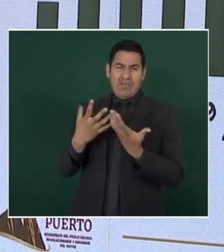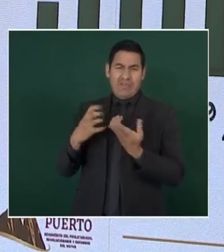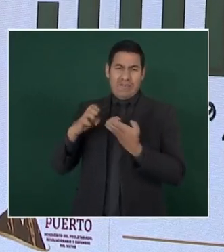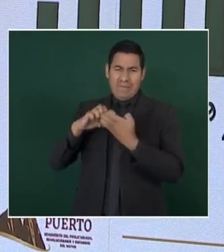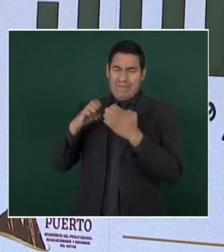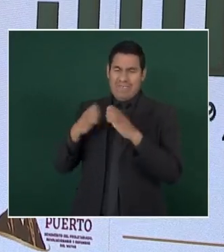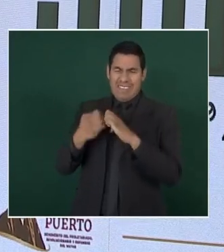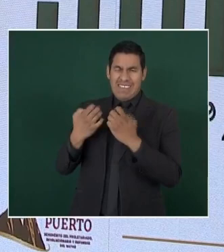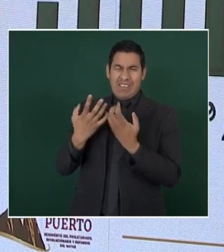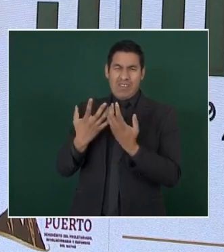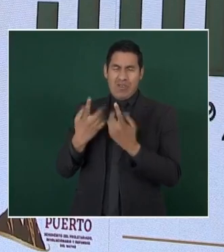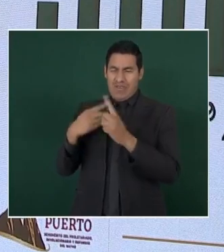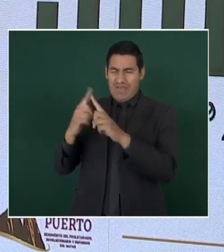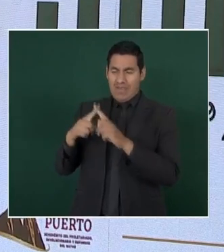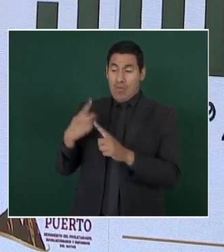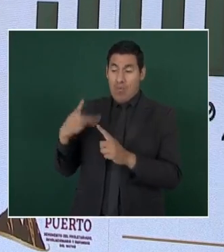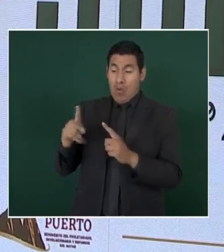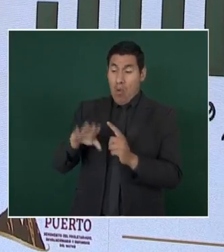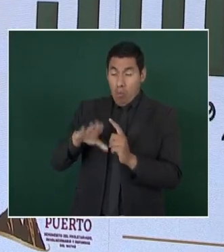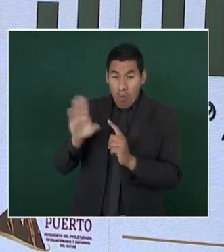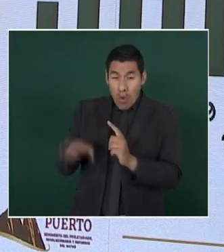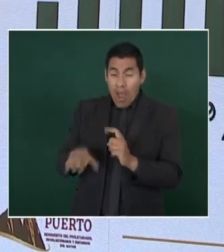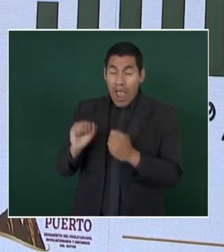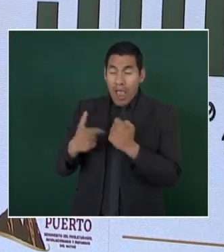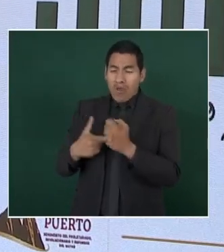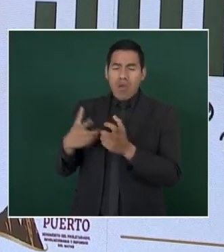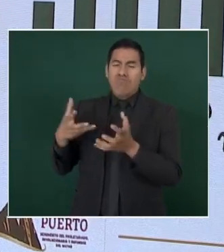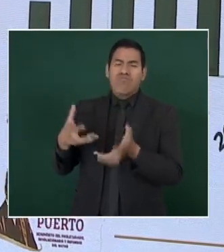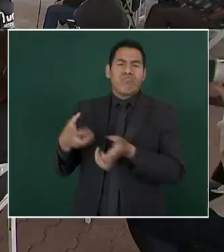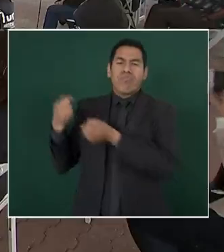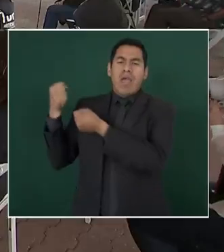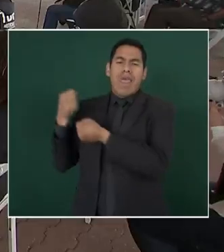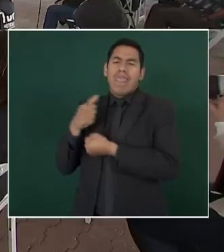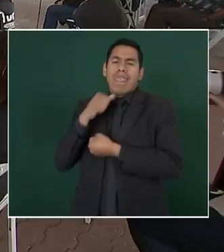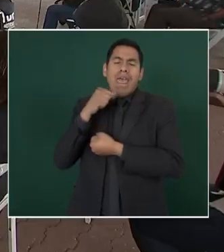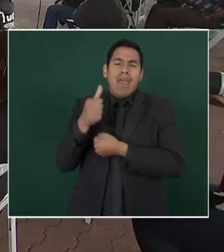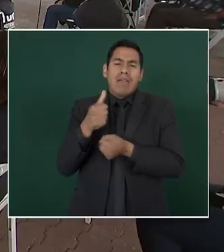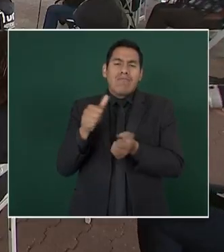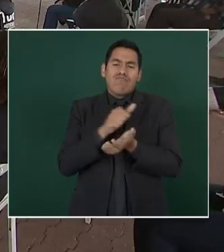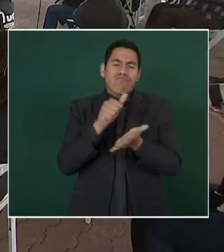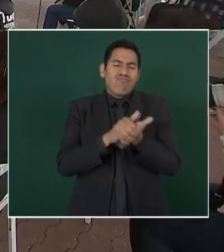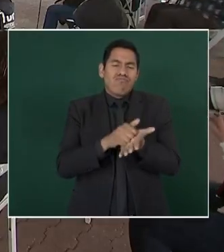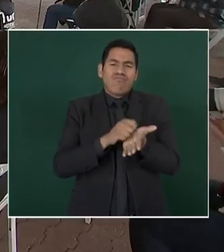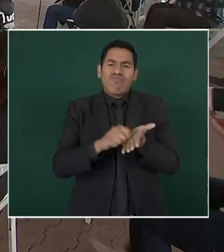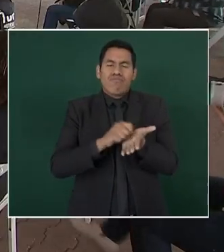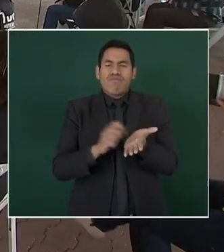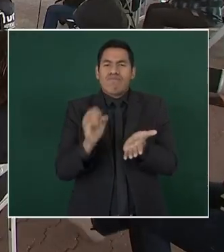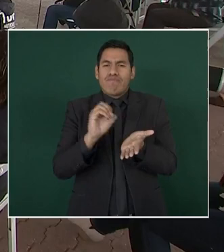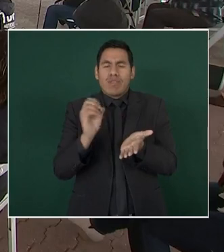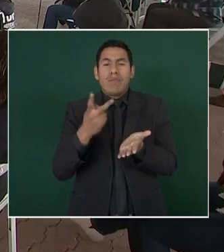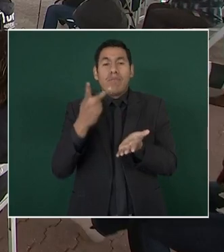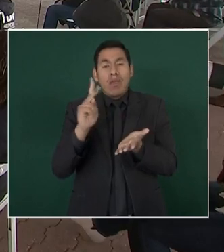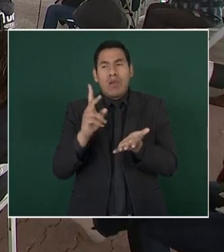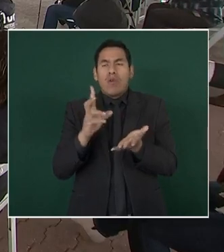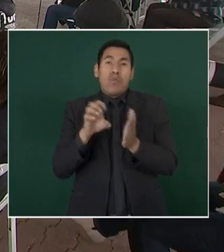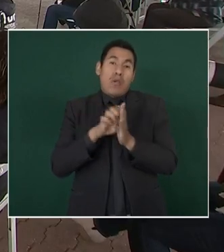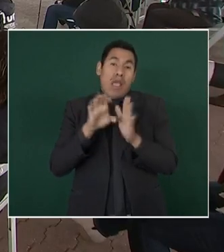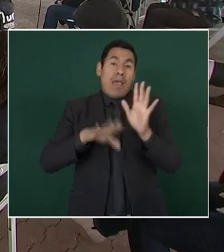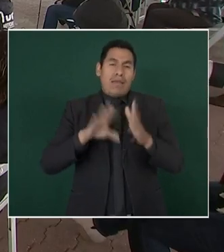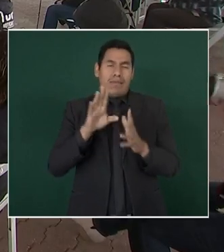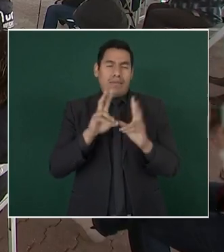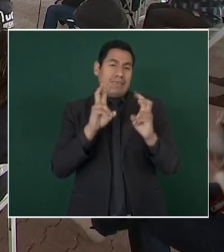muertos, pero por lo general, tanto en homicidio como en robo de vehículo,